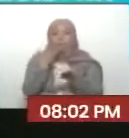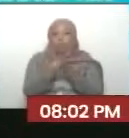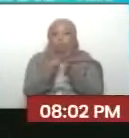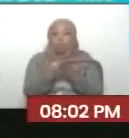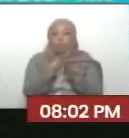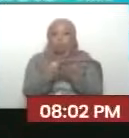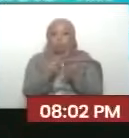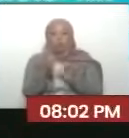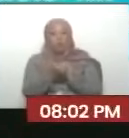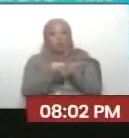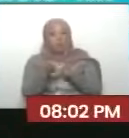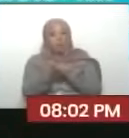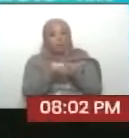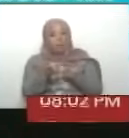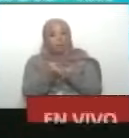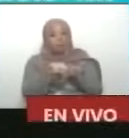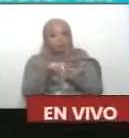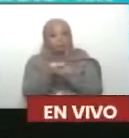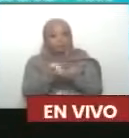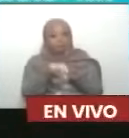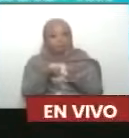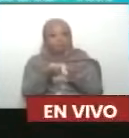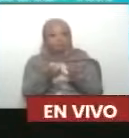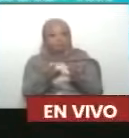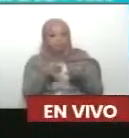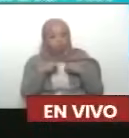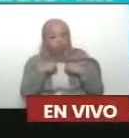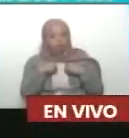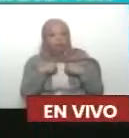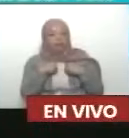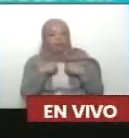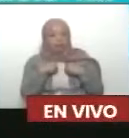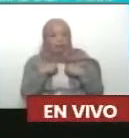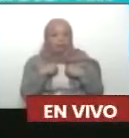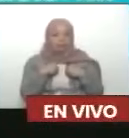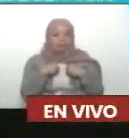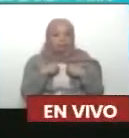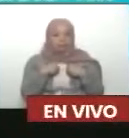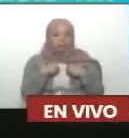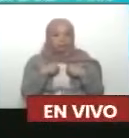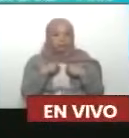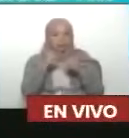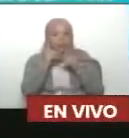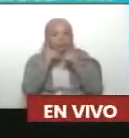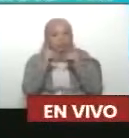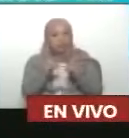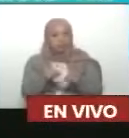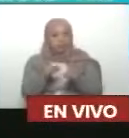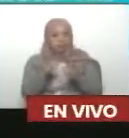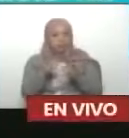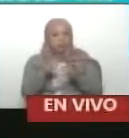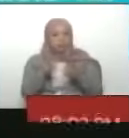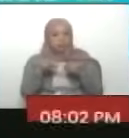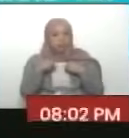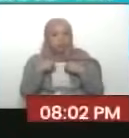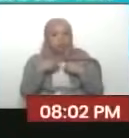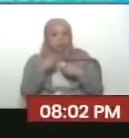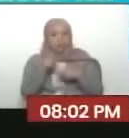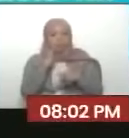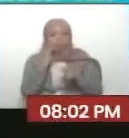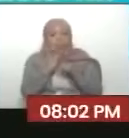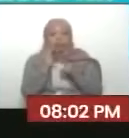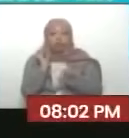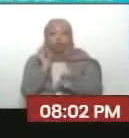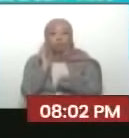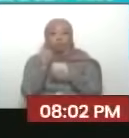sus problemas. Y es entonces cuando decidí tomar el riesgo